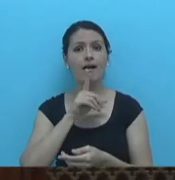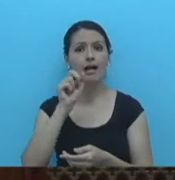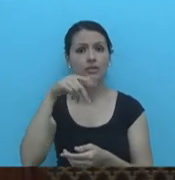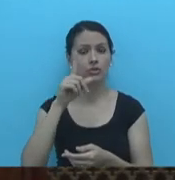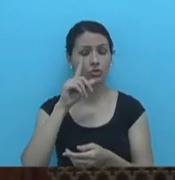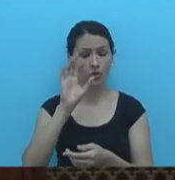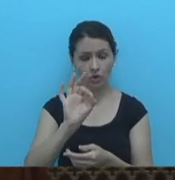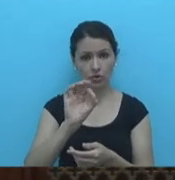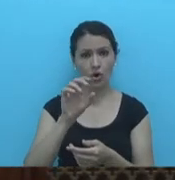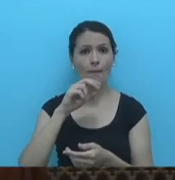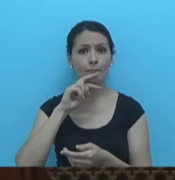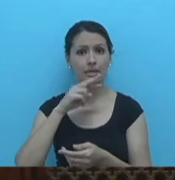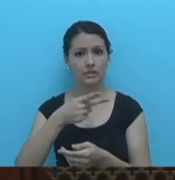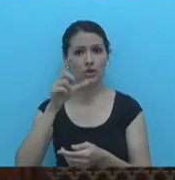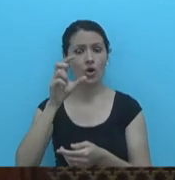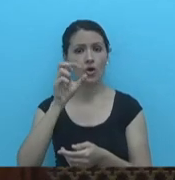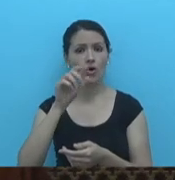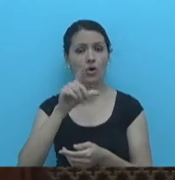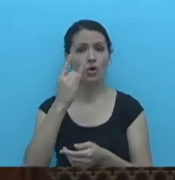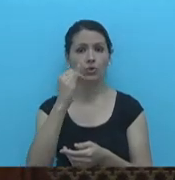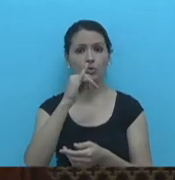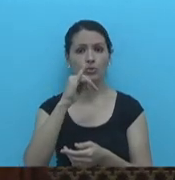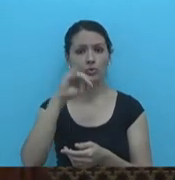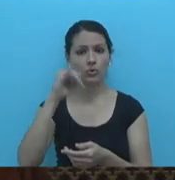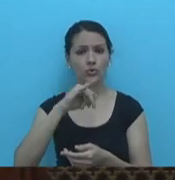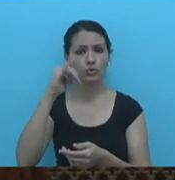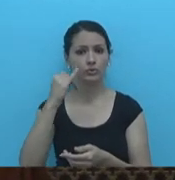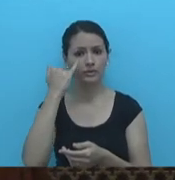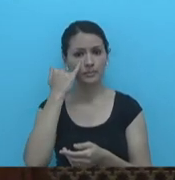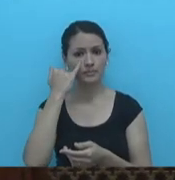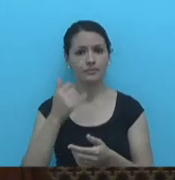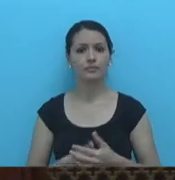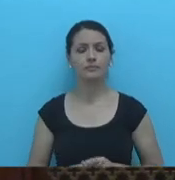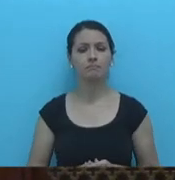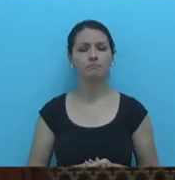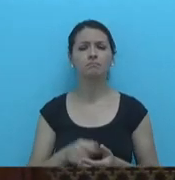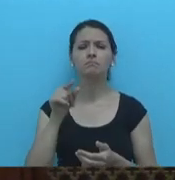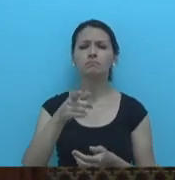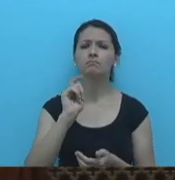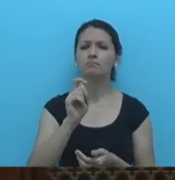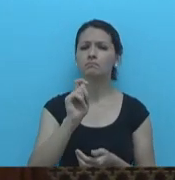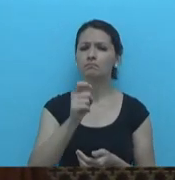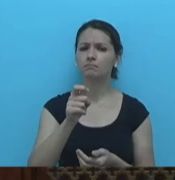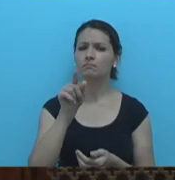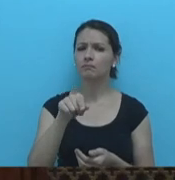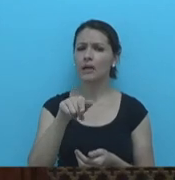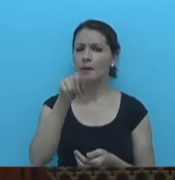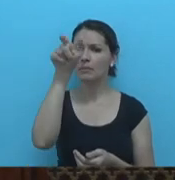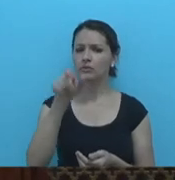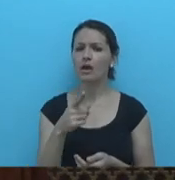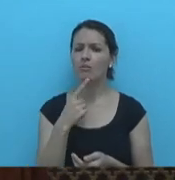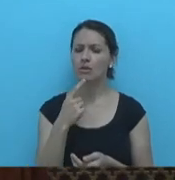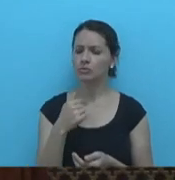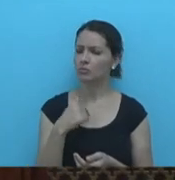existir. ¿Quién era Rafael Colucci? Hay tantos adjetivos para describirlo, pero voy a